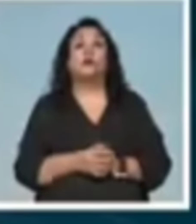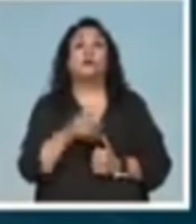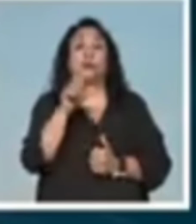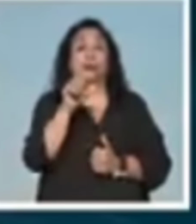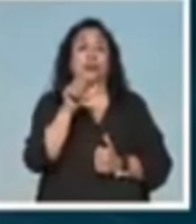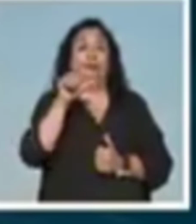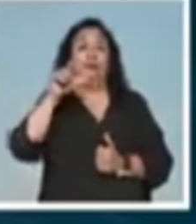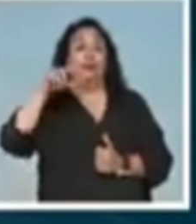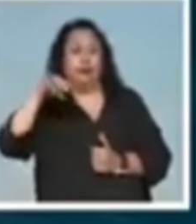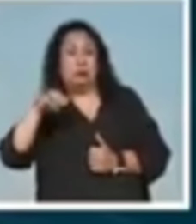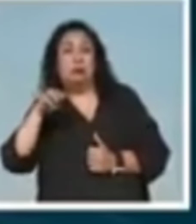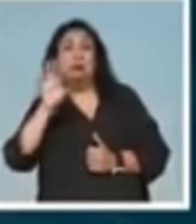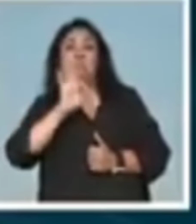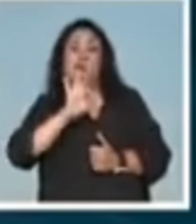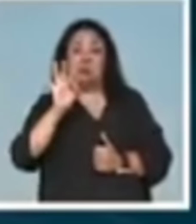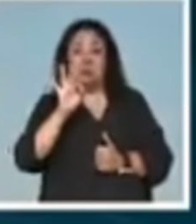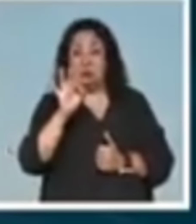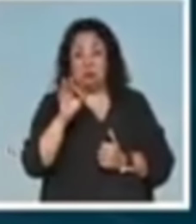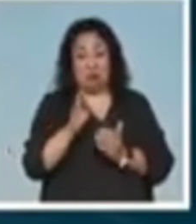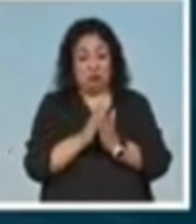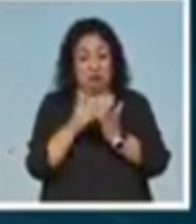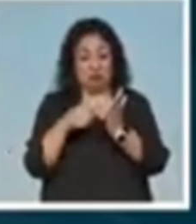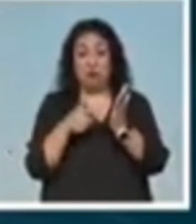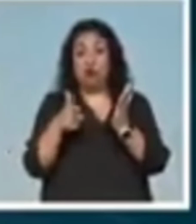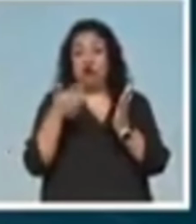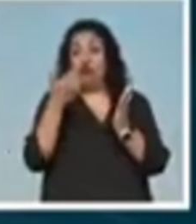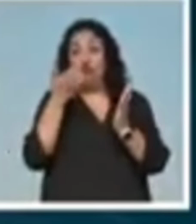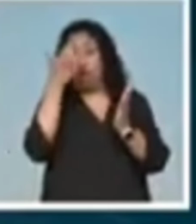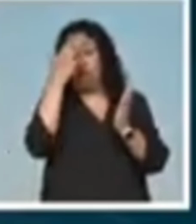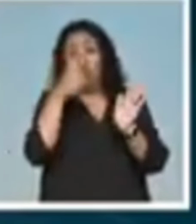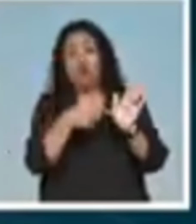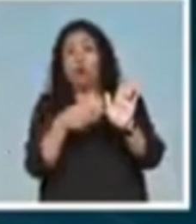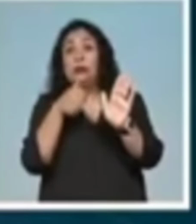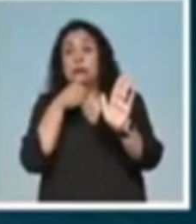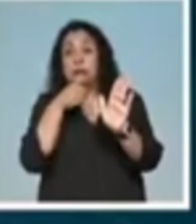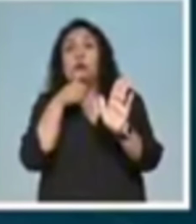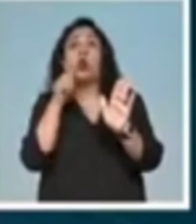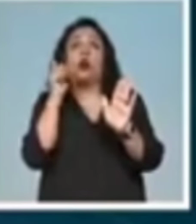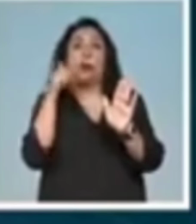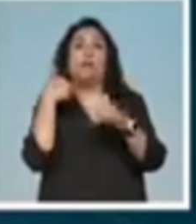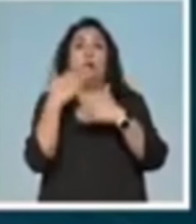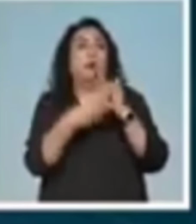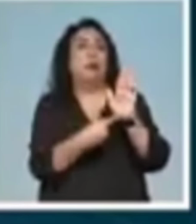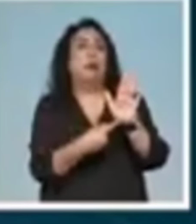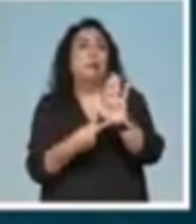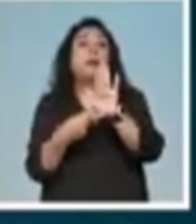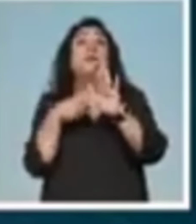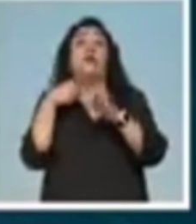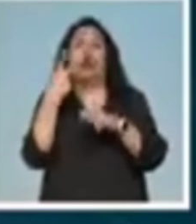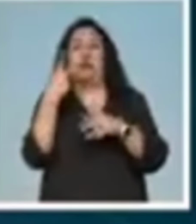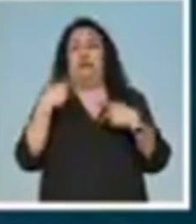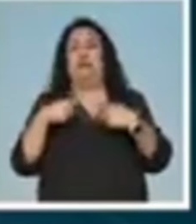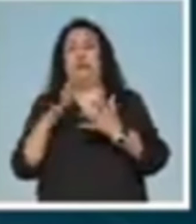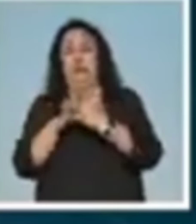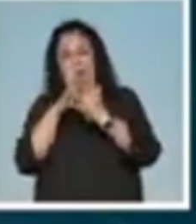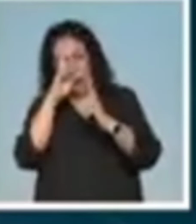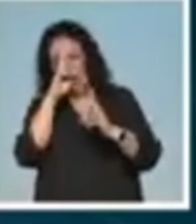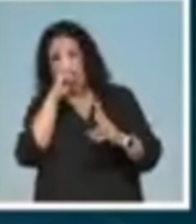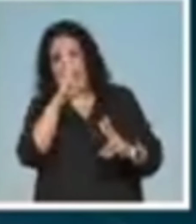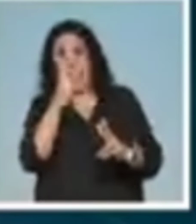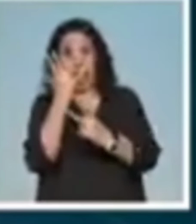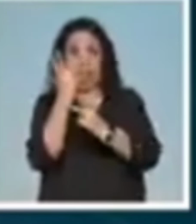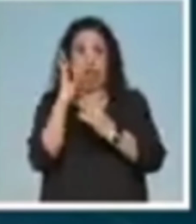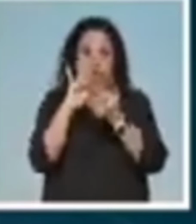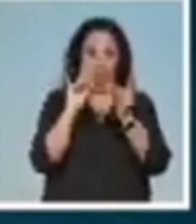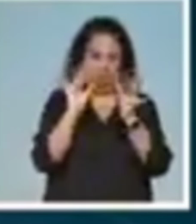Álvaro Mutis podría haber dejado obra inédita que espera ser dada a conocer. Así lo dejaron entrever dos de los participantes al homenaje que se le